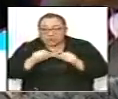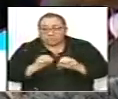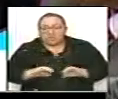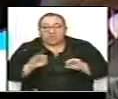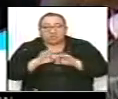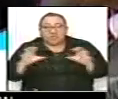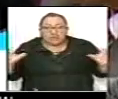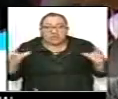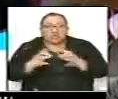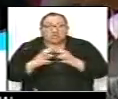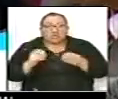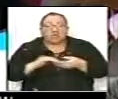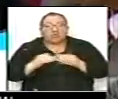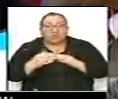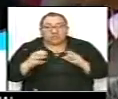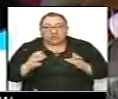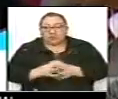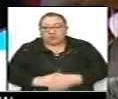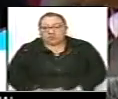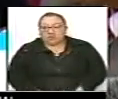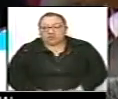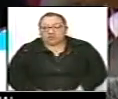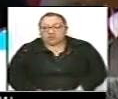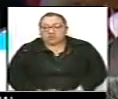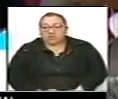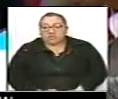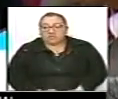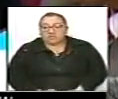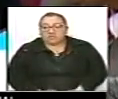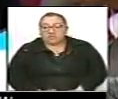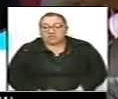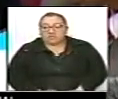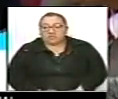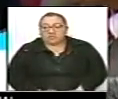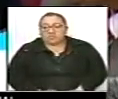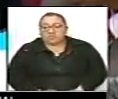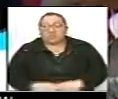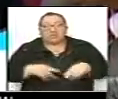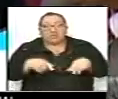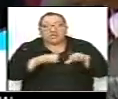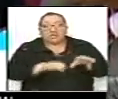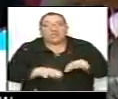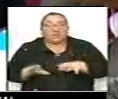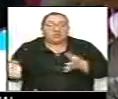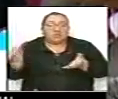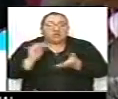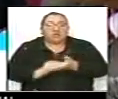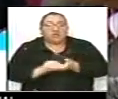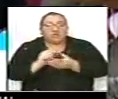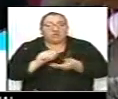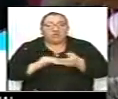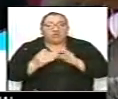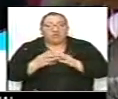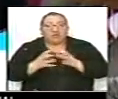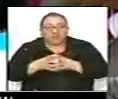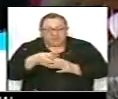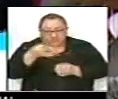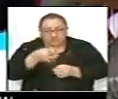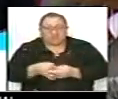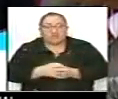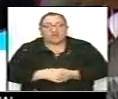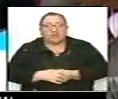de decisiones como colectivo. Estas actividades daban cuenta de la existencia de colectivos